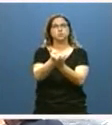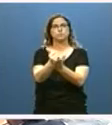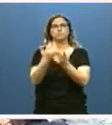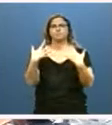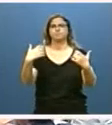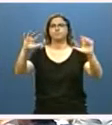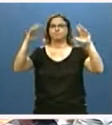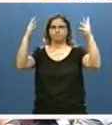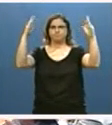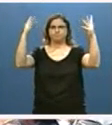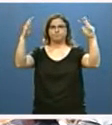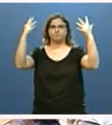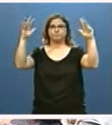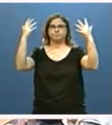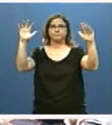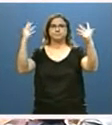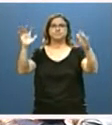nuestro